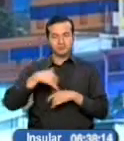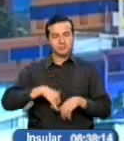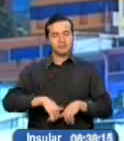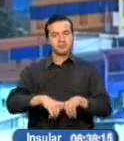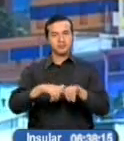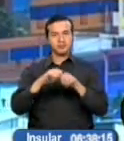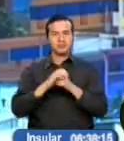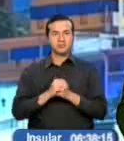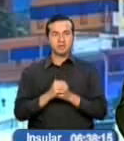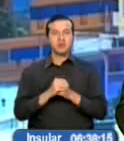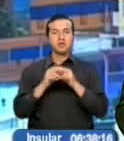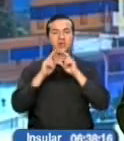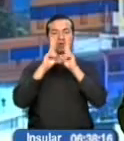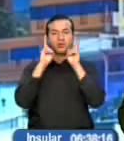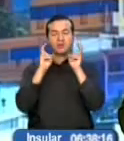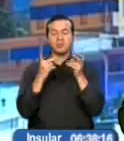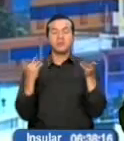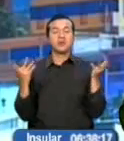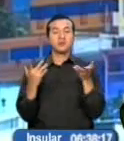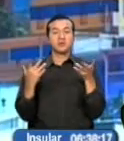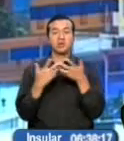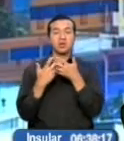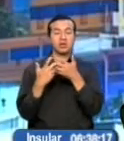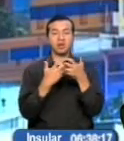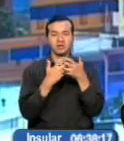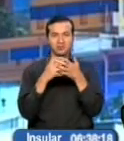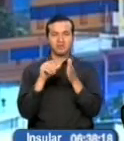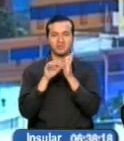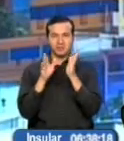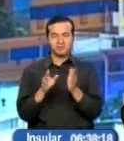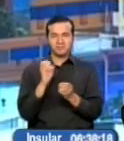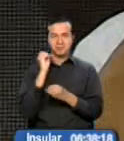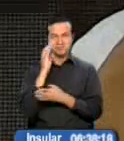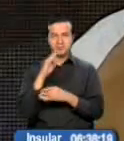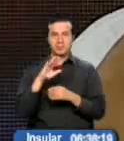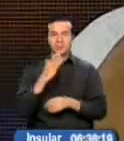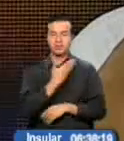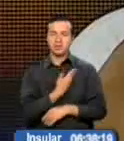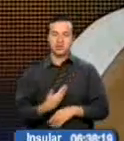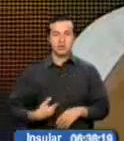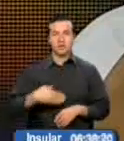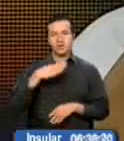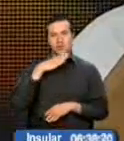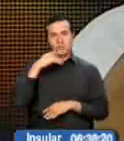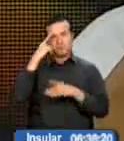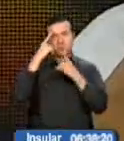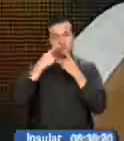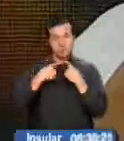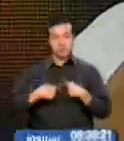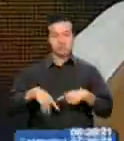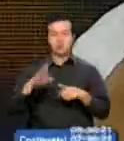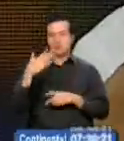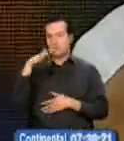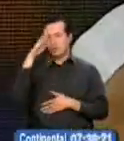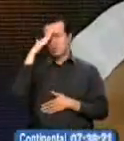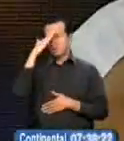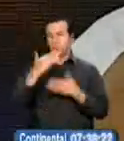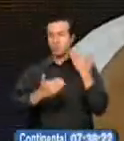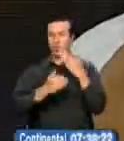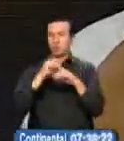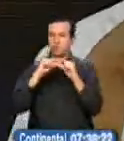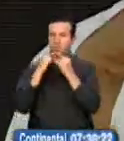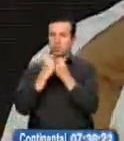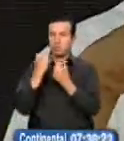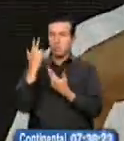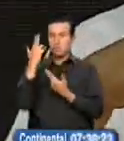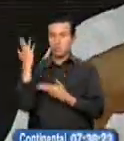días. Este y otros temas fueron tratados en el Enlace Ciudadano. El primer mandatario advirtió que tienen conocimiento de un nuevo intento de un